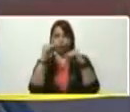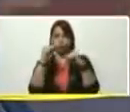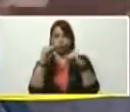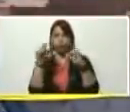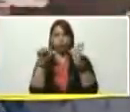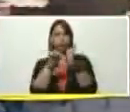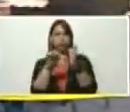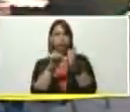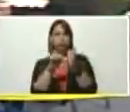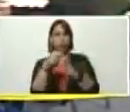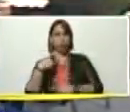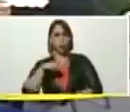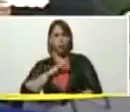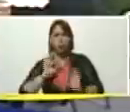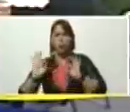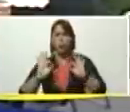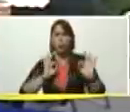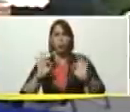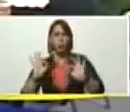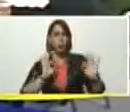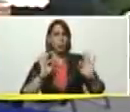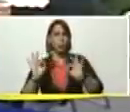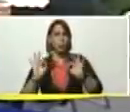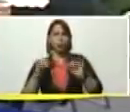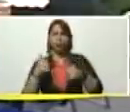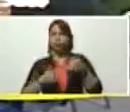donde estamos afinando las líneas.